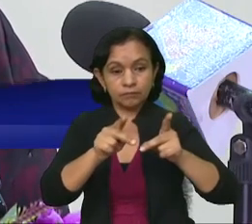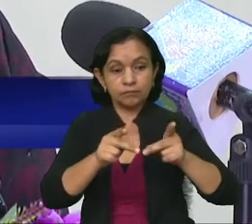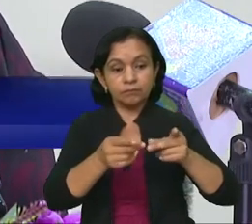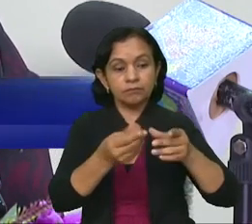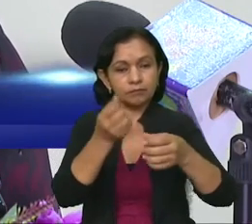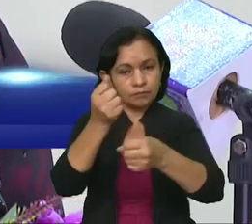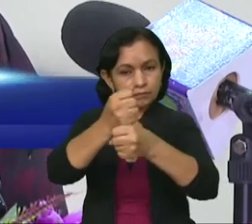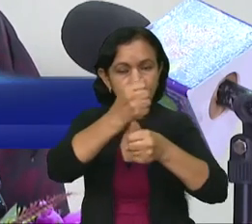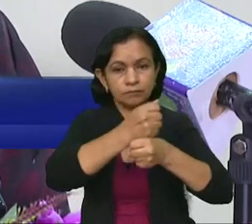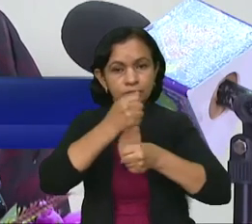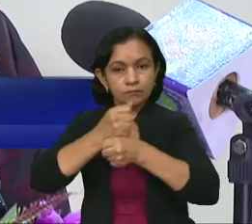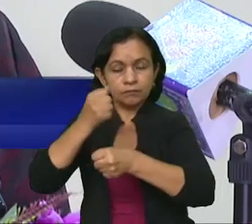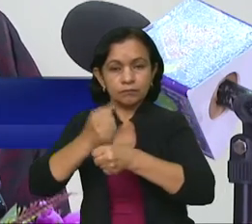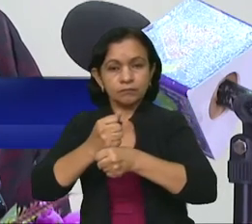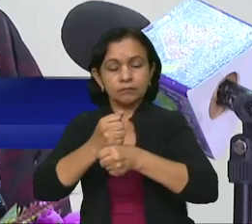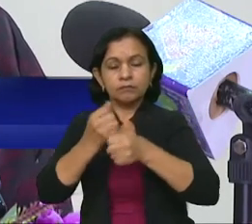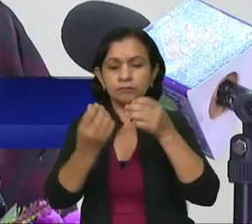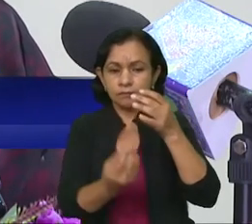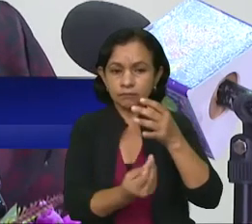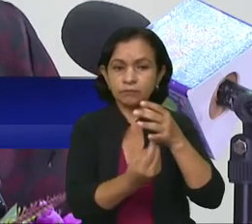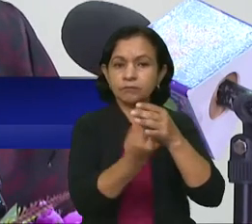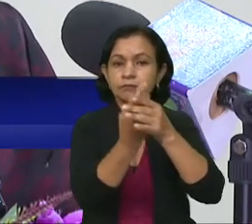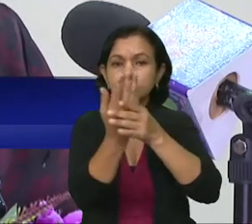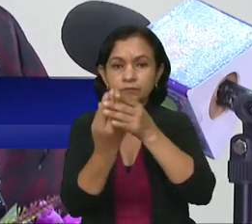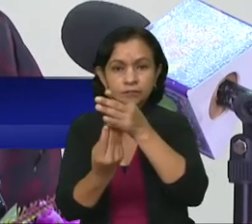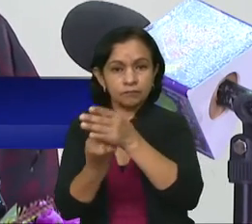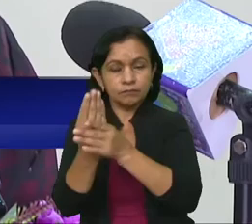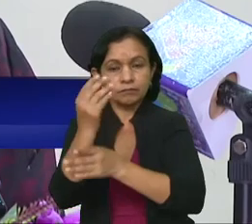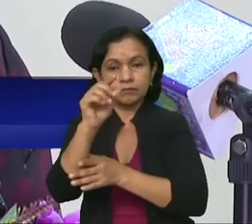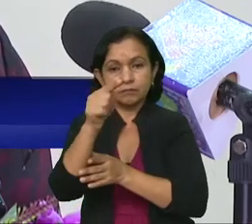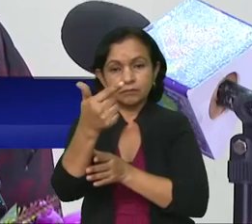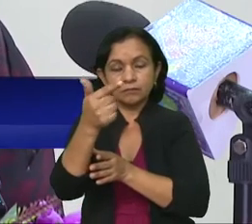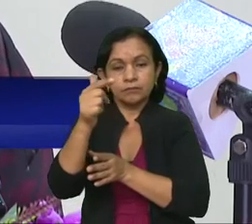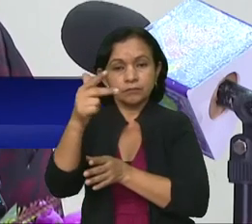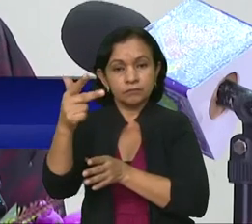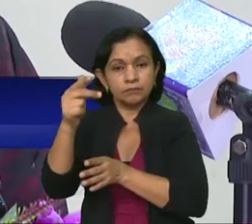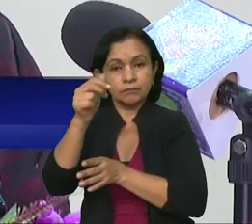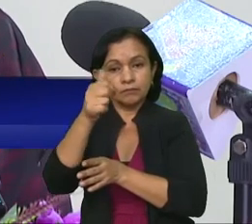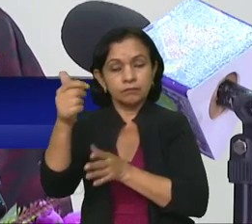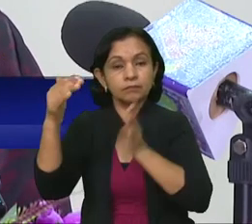trabajan principalmente en el sector agropecuario con